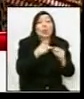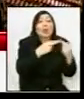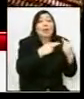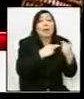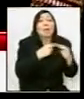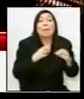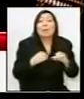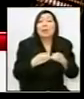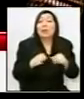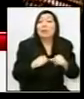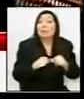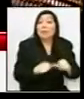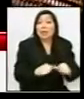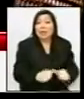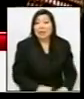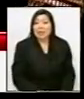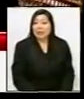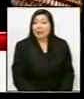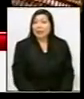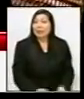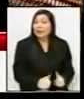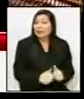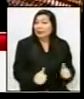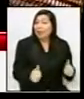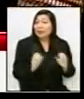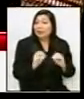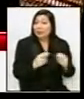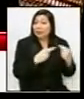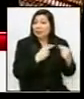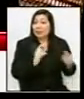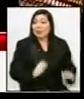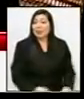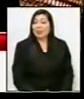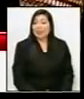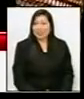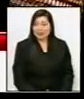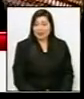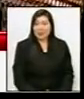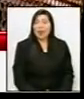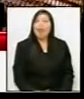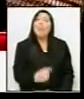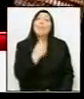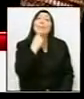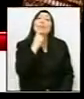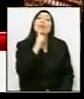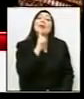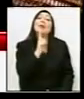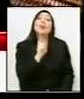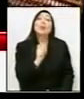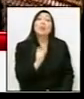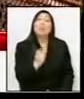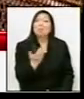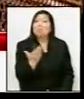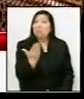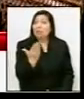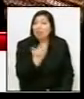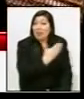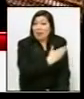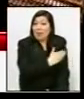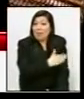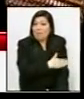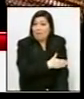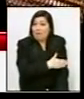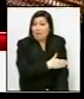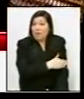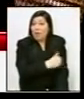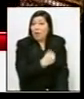forma permanente o en forma de repente aislada, pero cumple roles. La pregunta que yo hago, pedir un favor a otro de